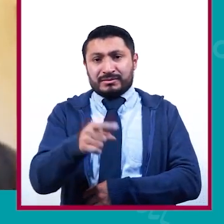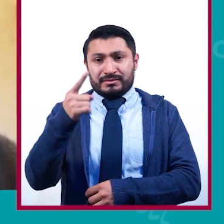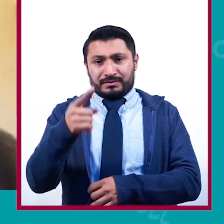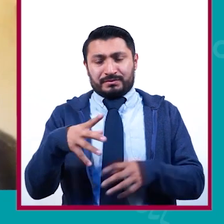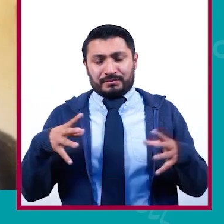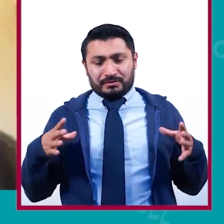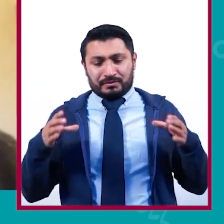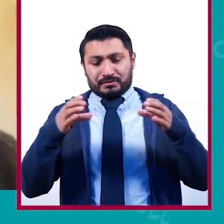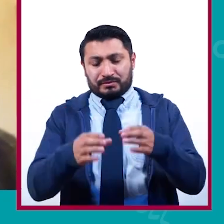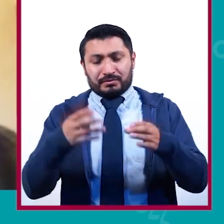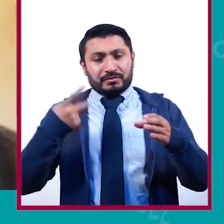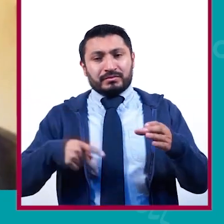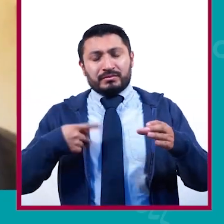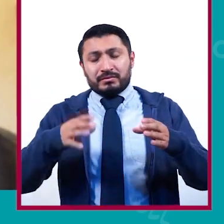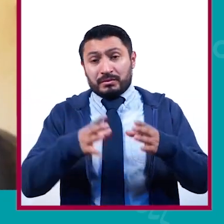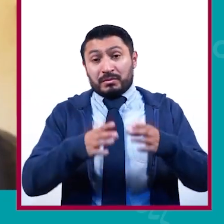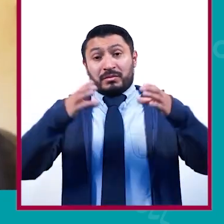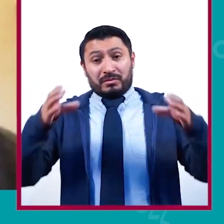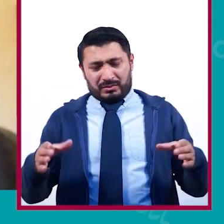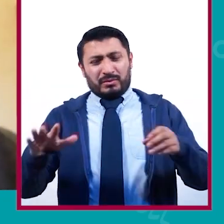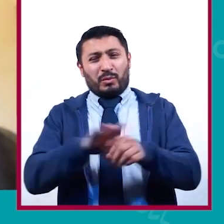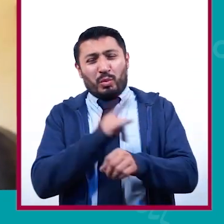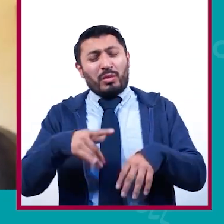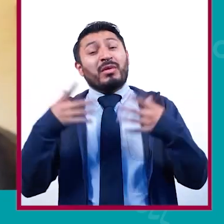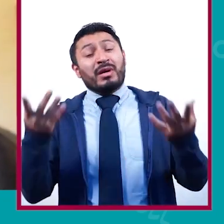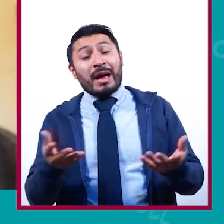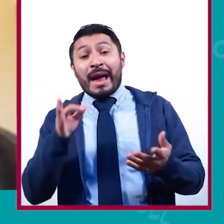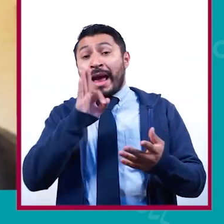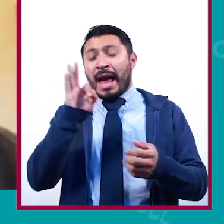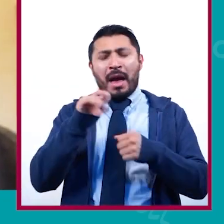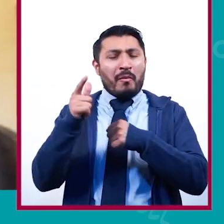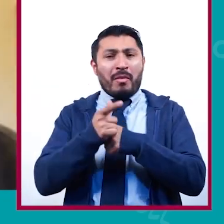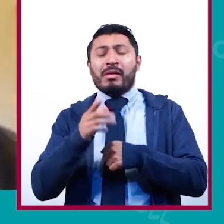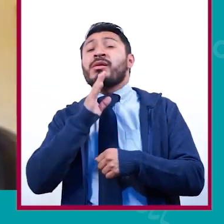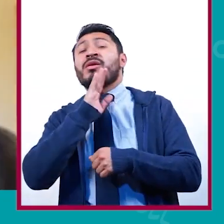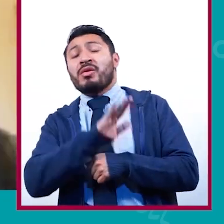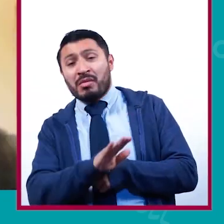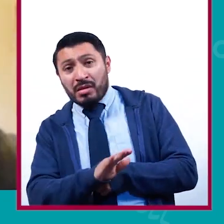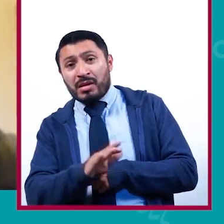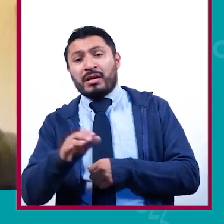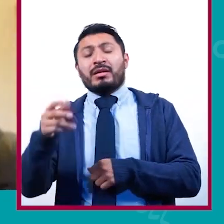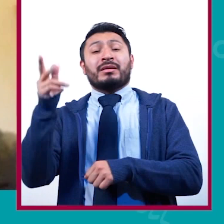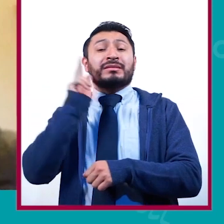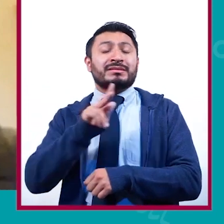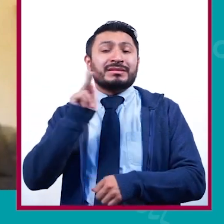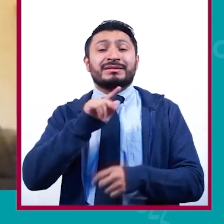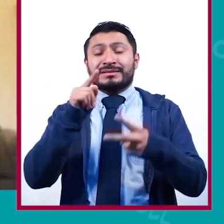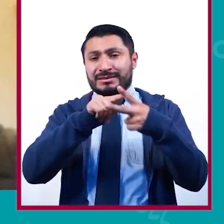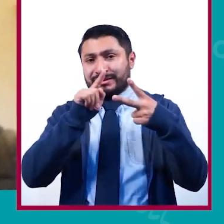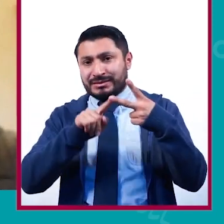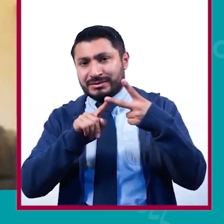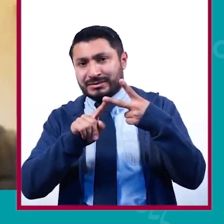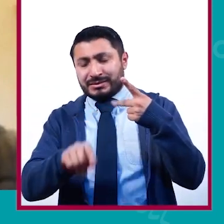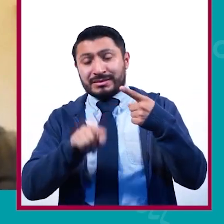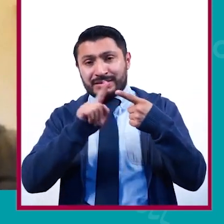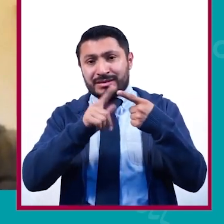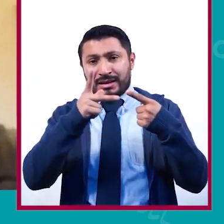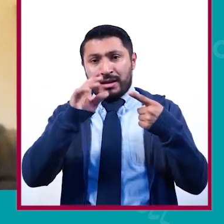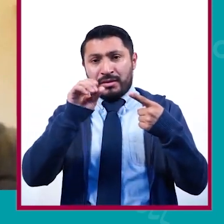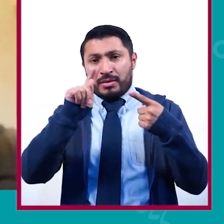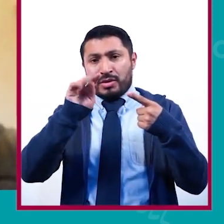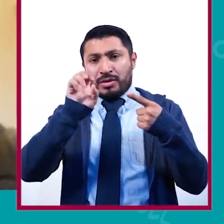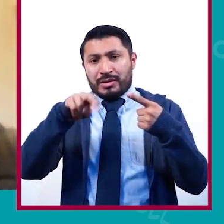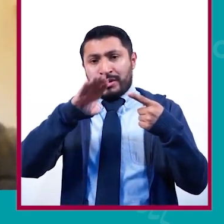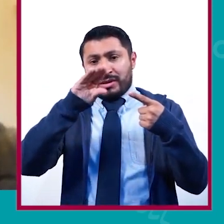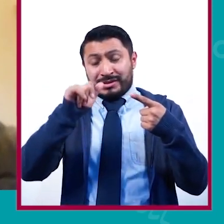conjunto más grande de personas. ¿Por qué? Para que si hay algún inconveniente, se prueben dos cosas: la potencia y